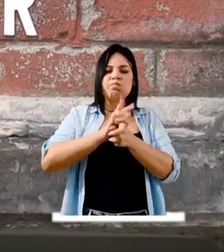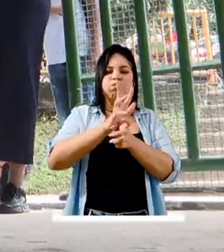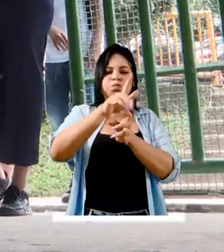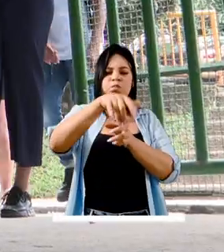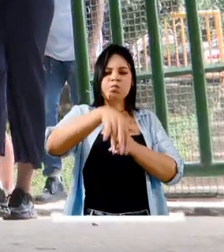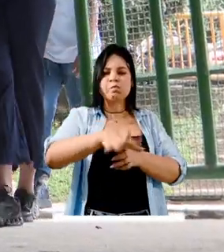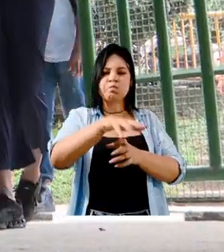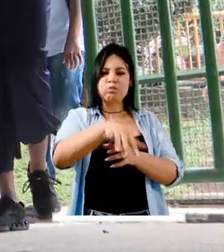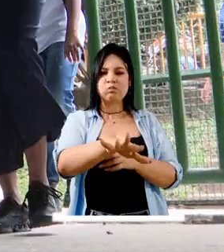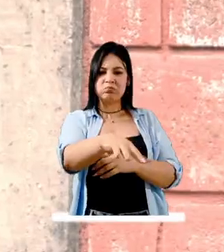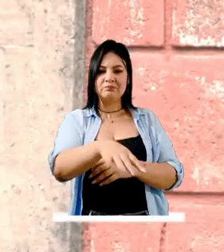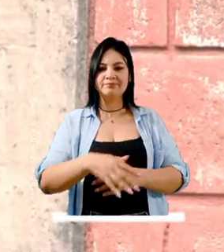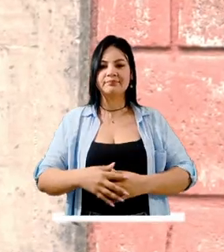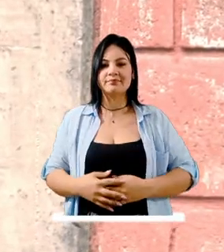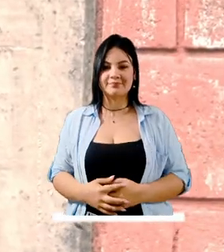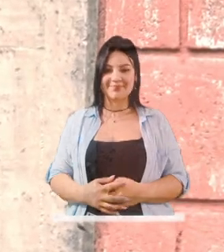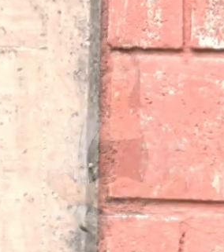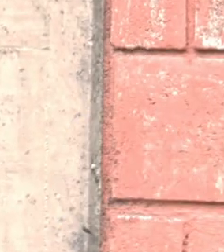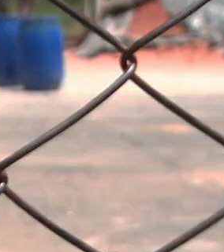Música